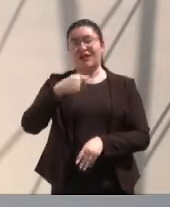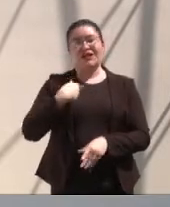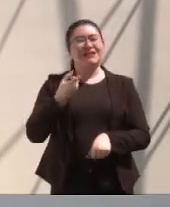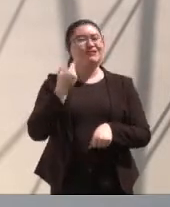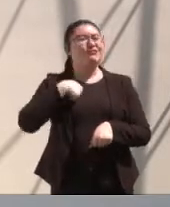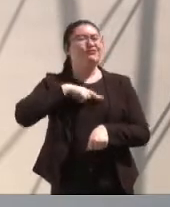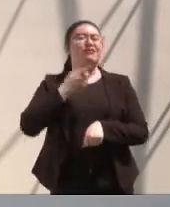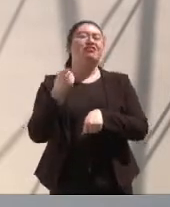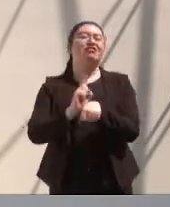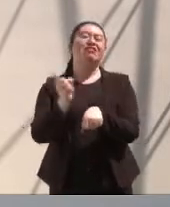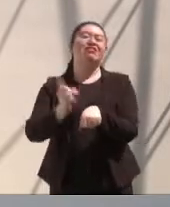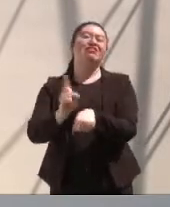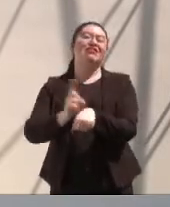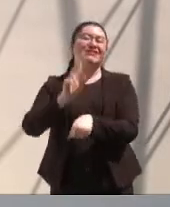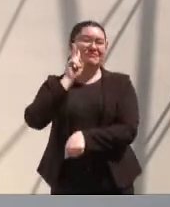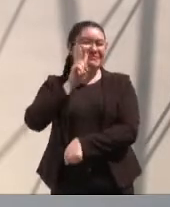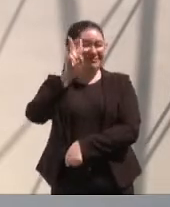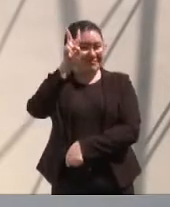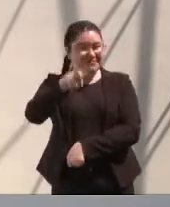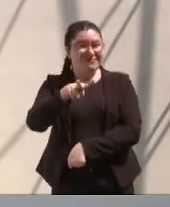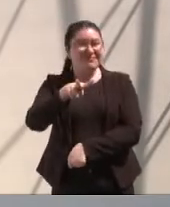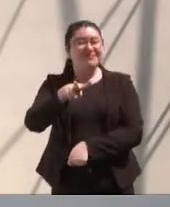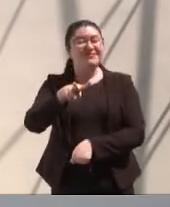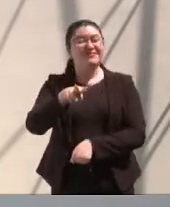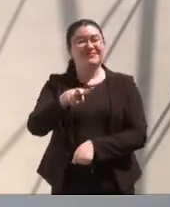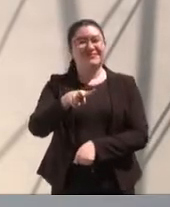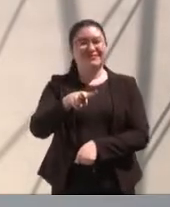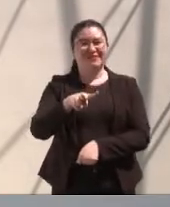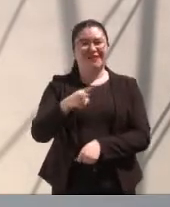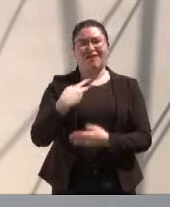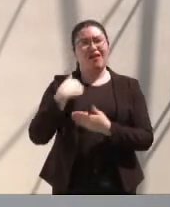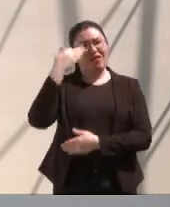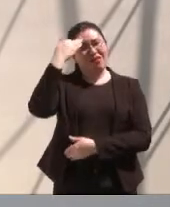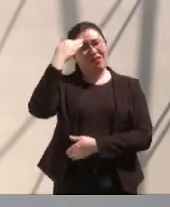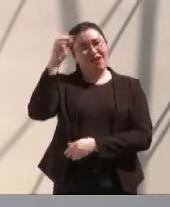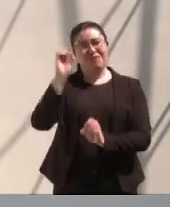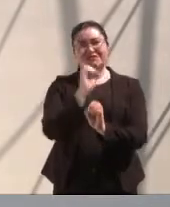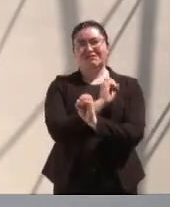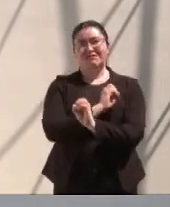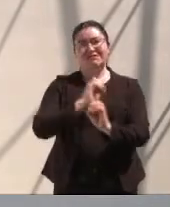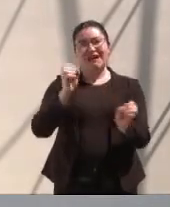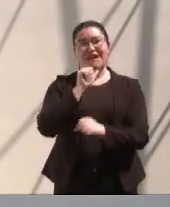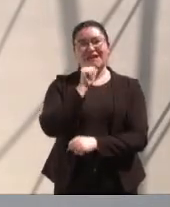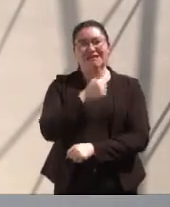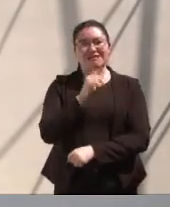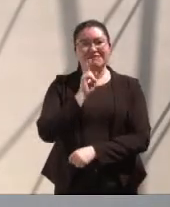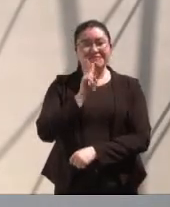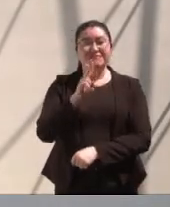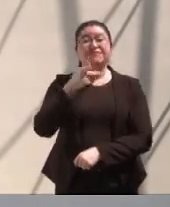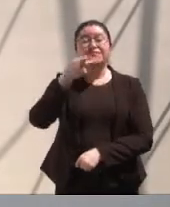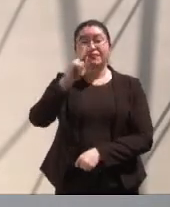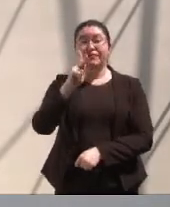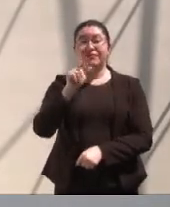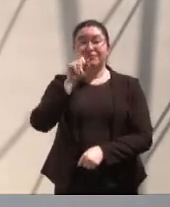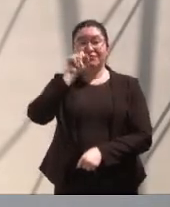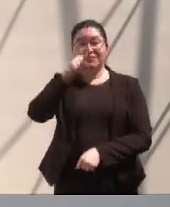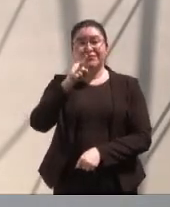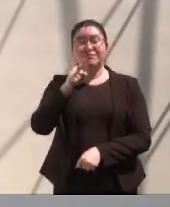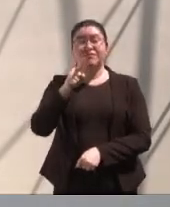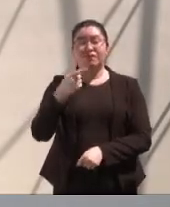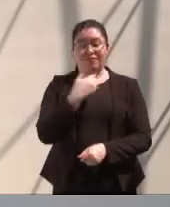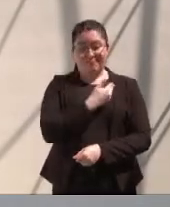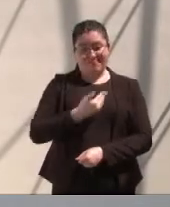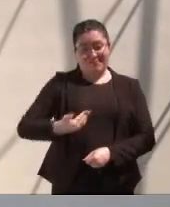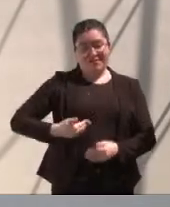muy tempranito, ya hace rato que no nos veíamos, pero por supuesto también el presidente del Tribunal Superior de Justicia, en